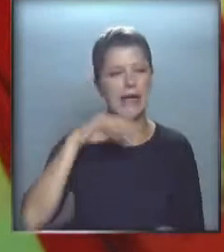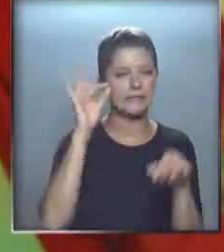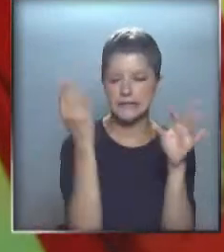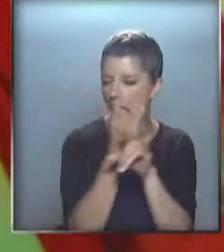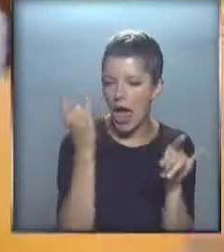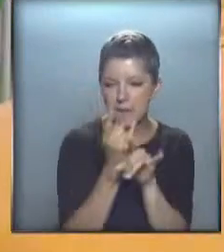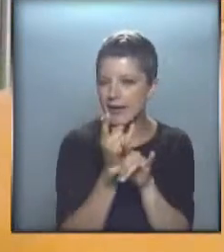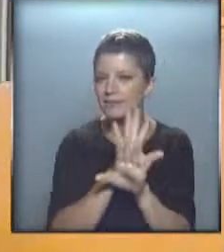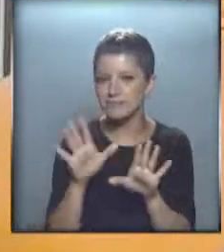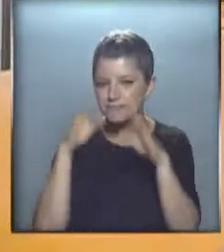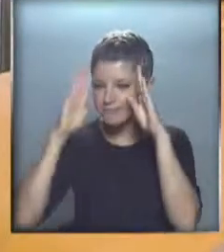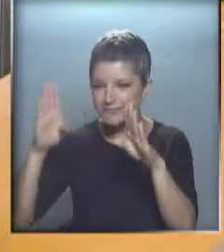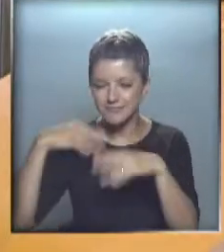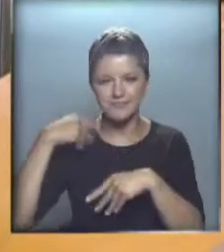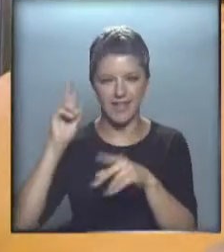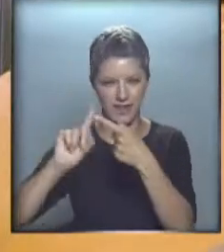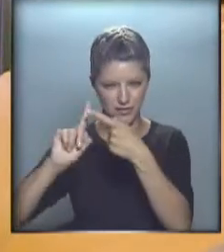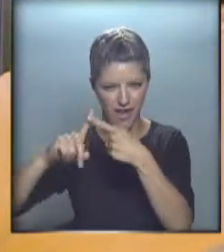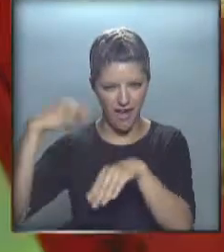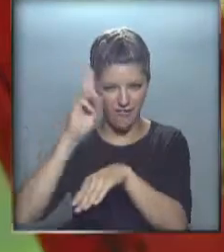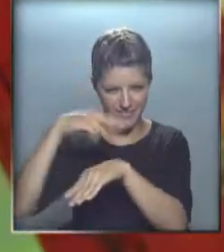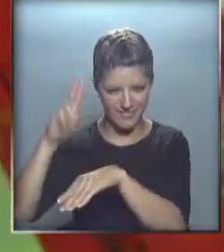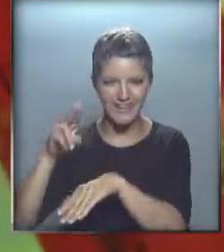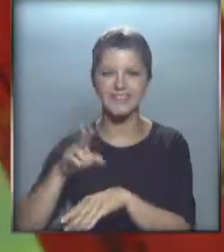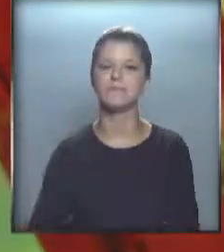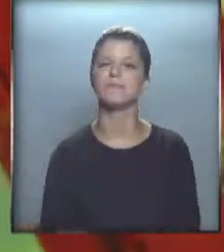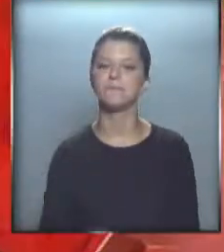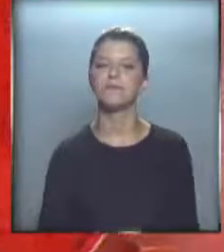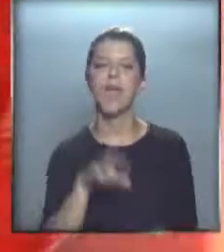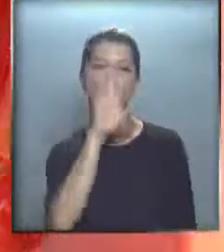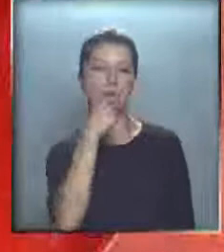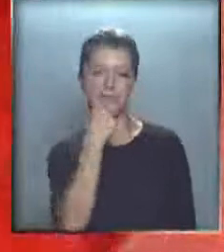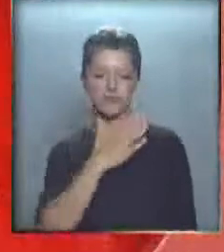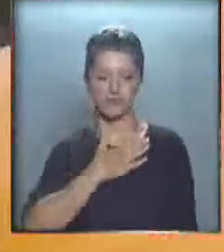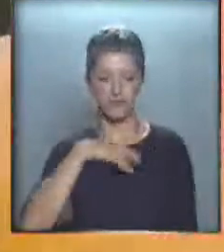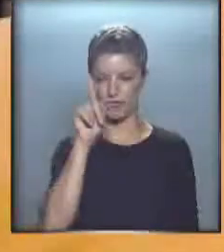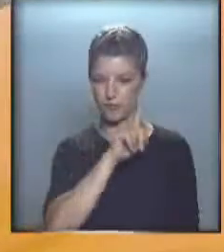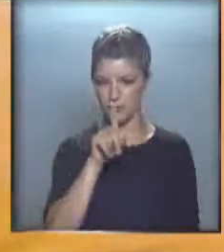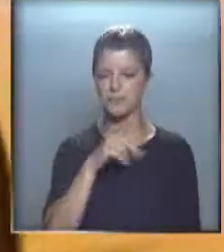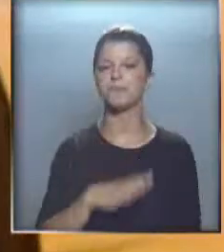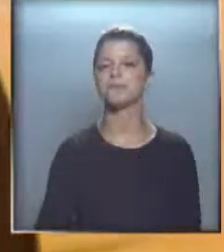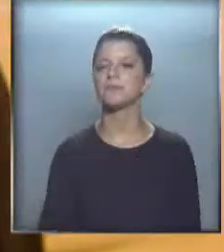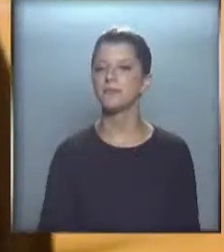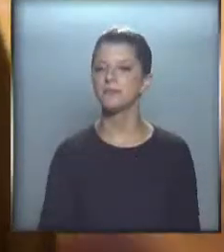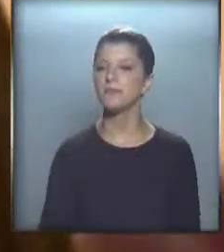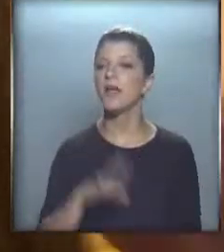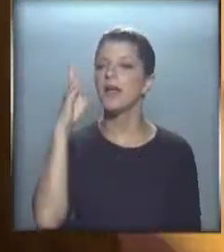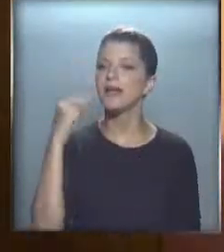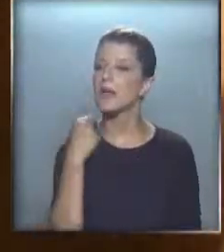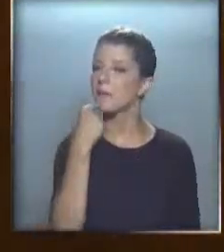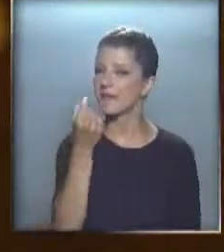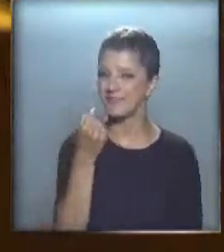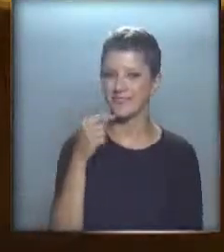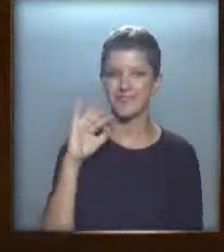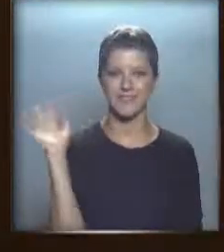No sé, dime, puede ser. ¿Y Micaela? No, yo no estoy de novia. Sí, Irene, pregunte. No, digo, ¿tienen algún